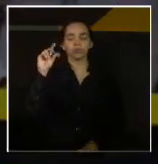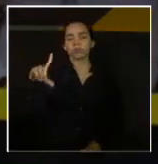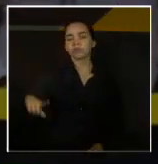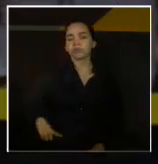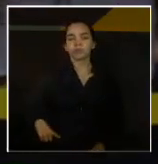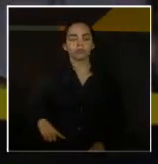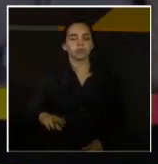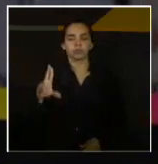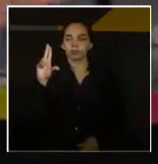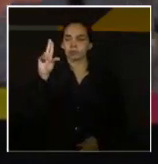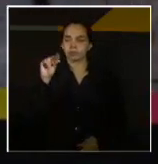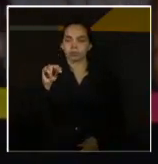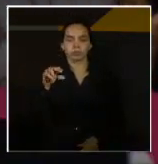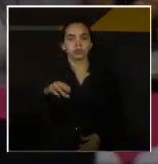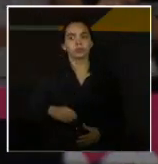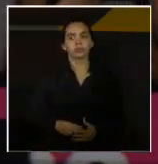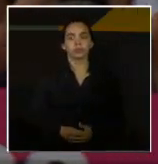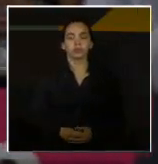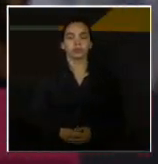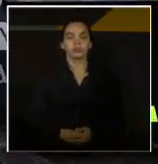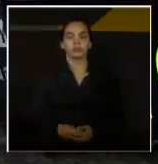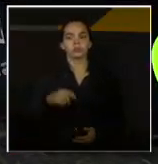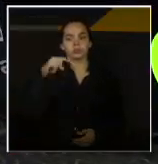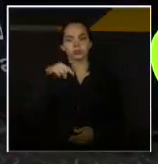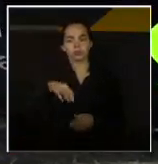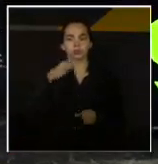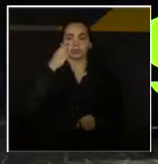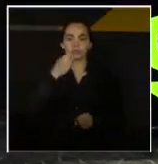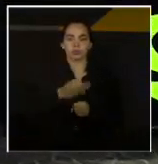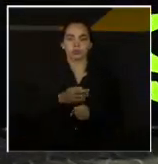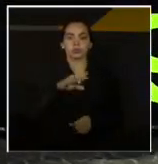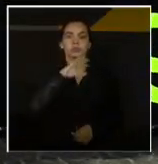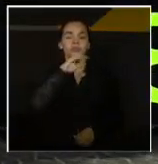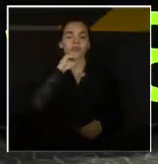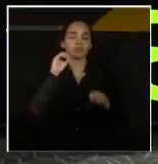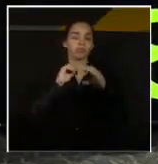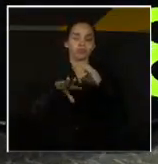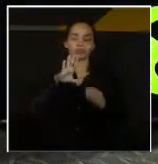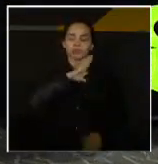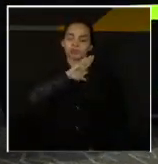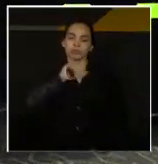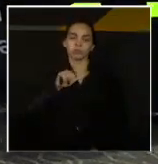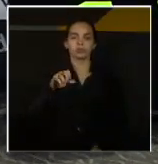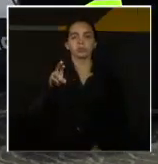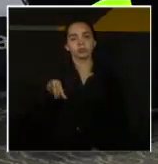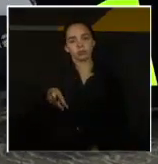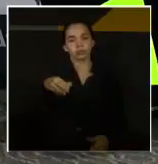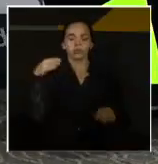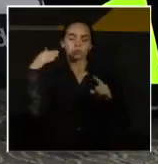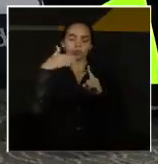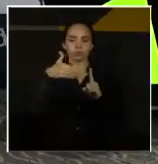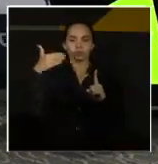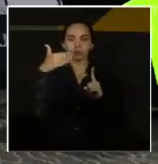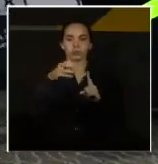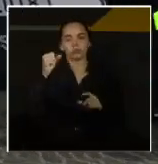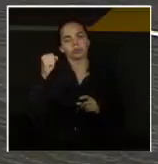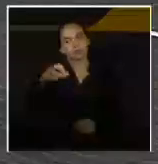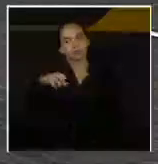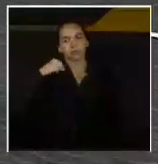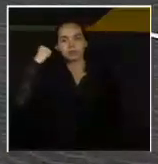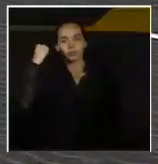digo, no fuero, en este momento la corrupción nos está matando y eso es algo que debemos atacar muy